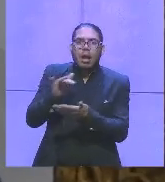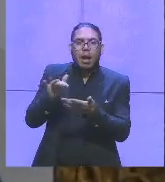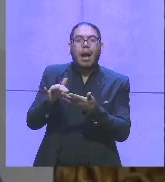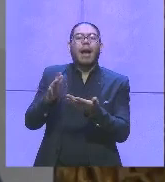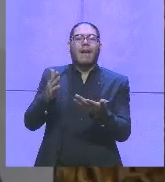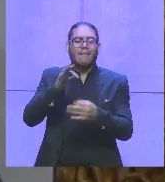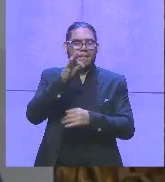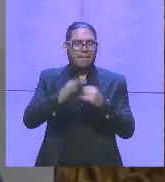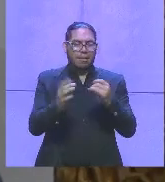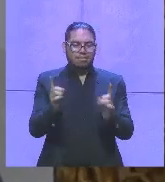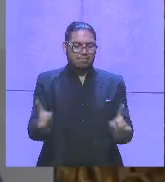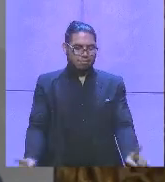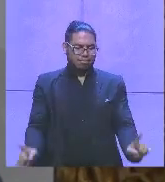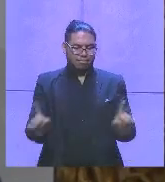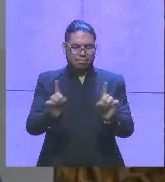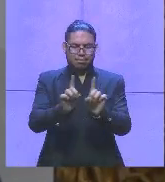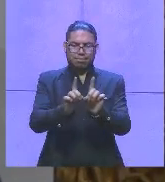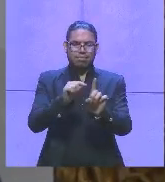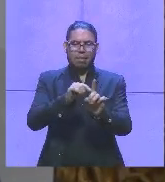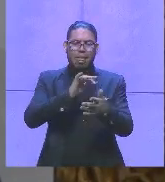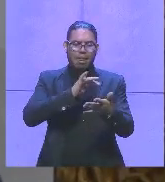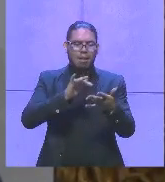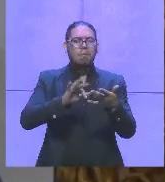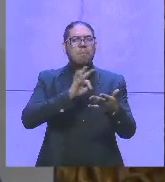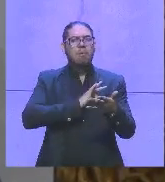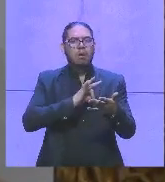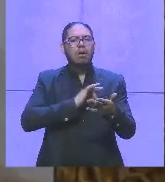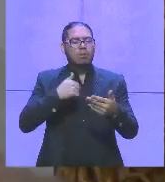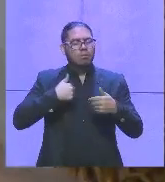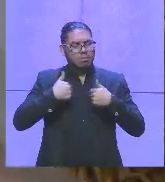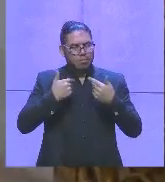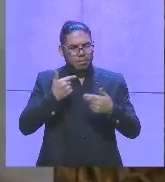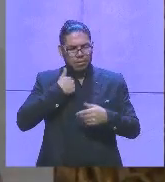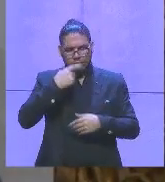personas se encuentran. Yo confío que esta obra